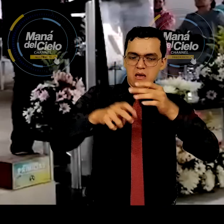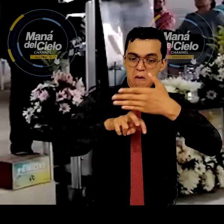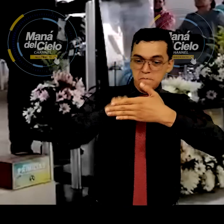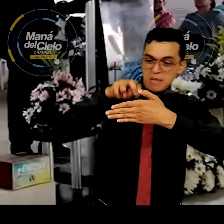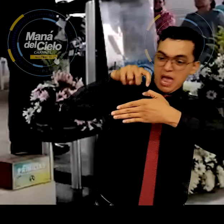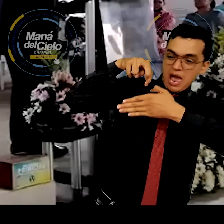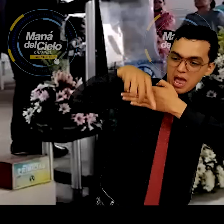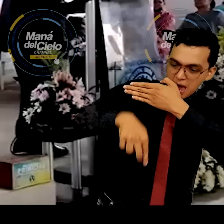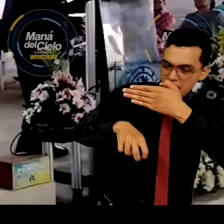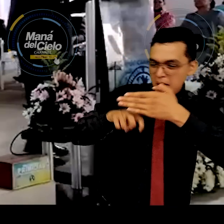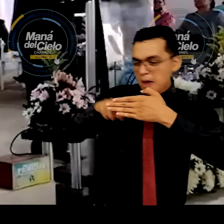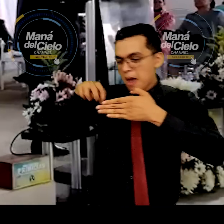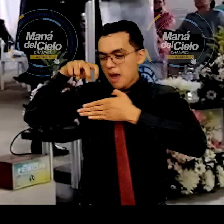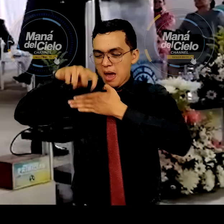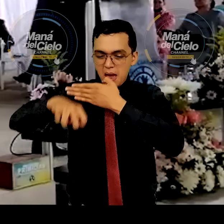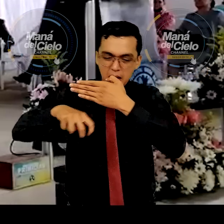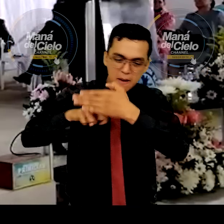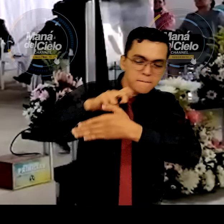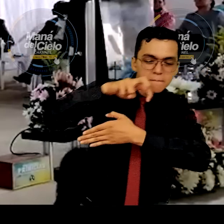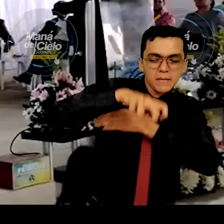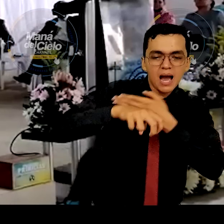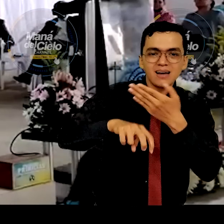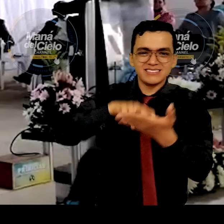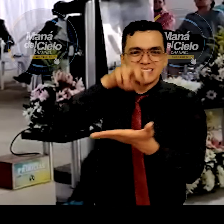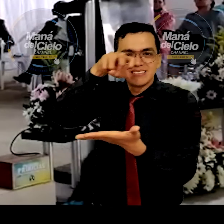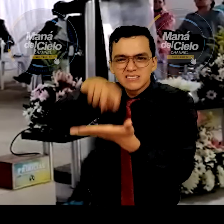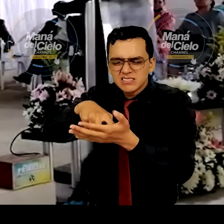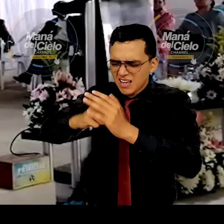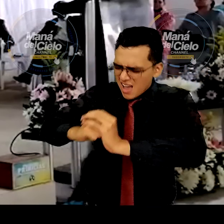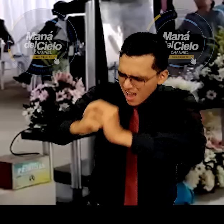Y empezó mis exámenes.